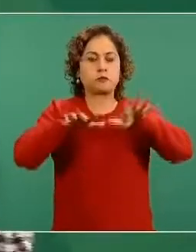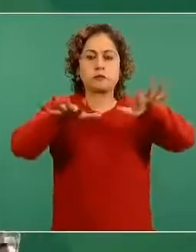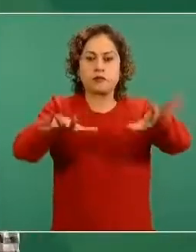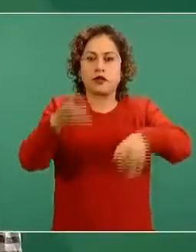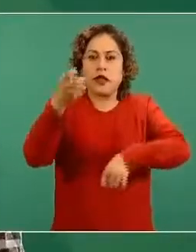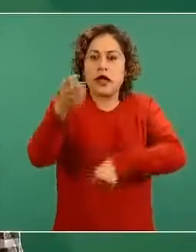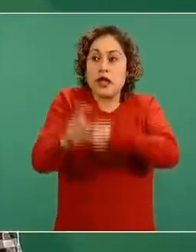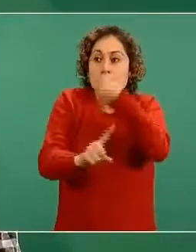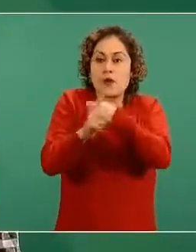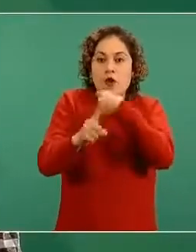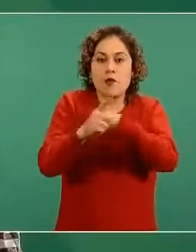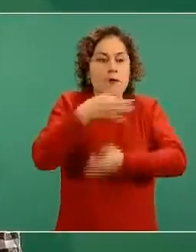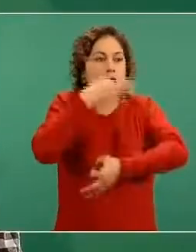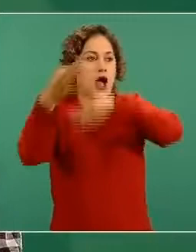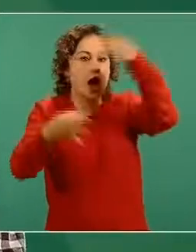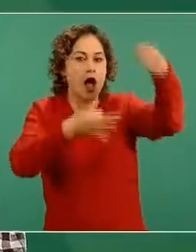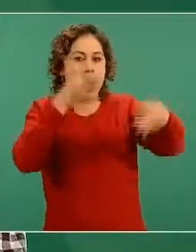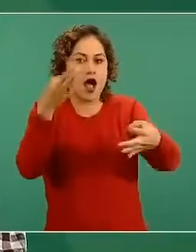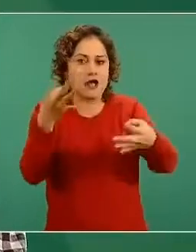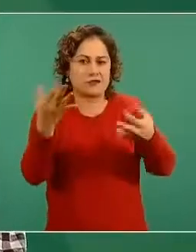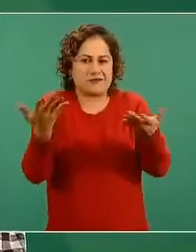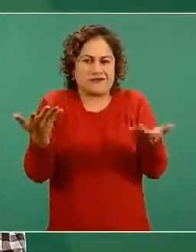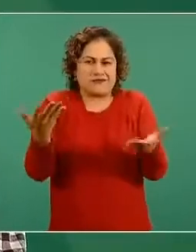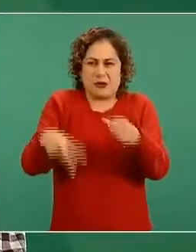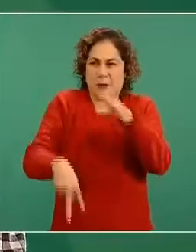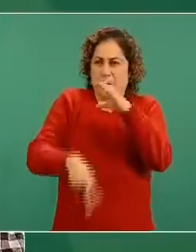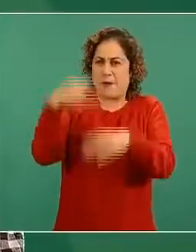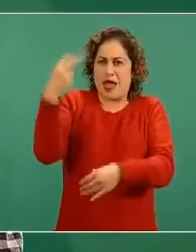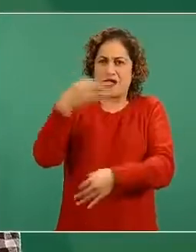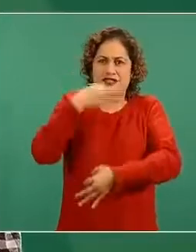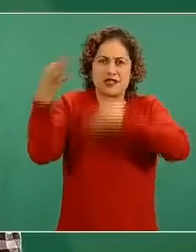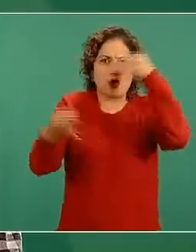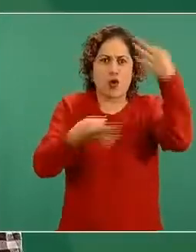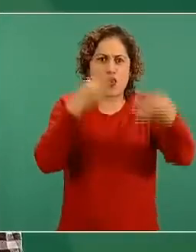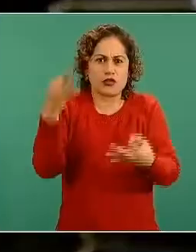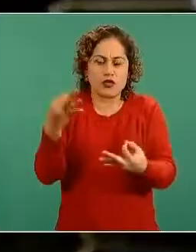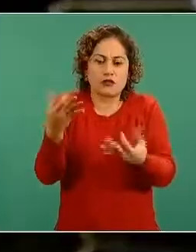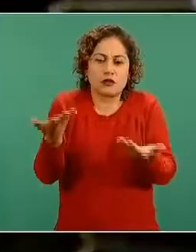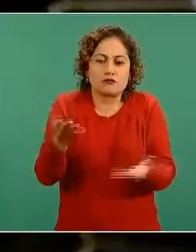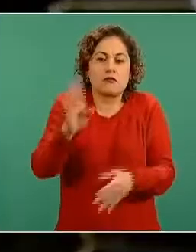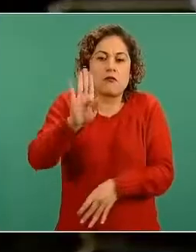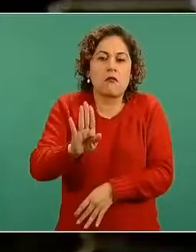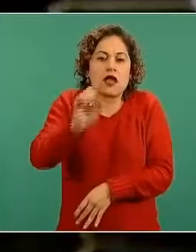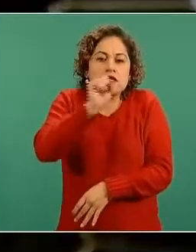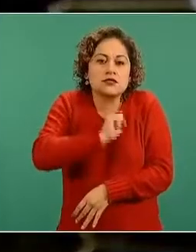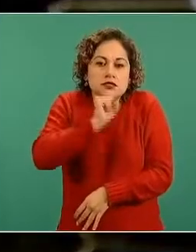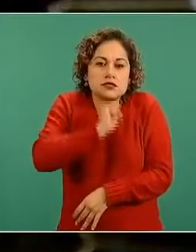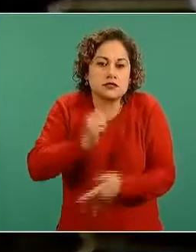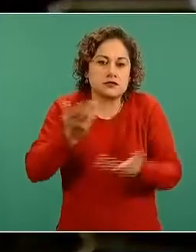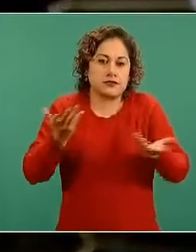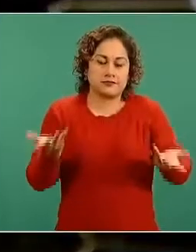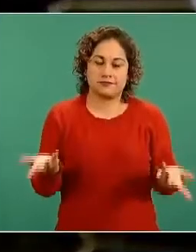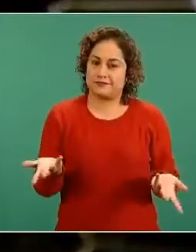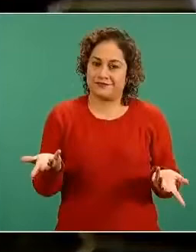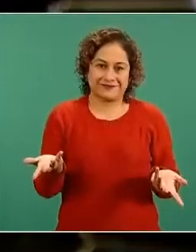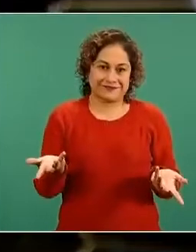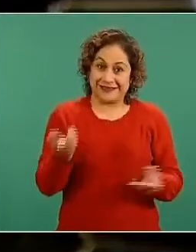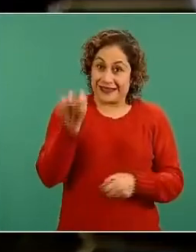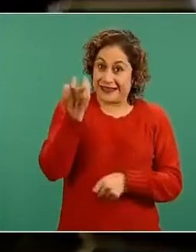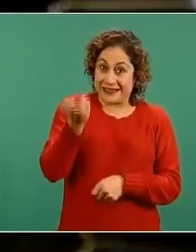pero no ayudar a documentarlo, pues es prácticamente lo equivalente a un chisme. No se puede, evidentemente,